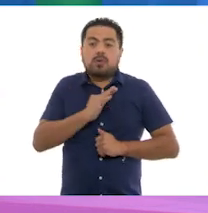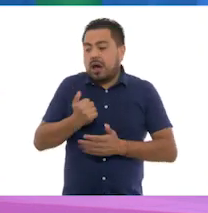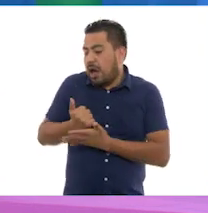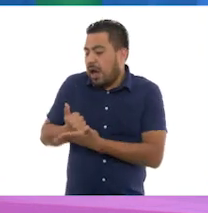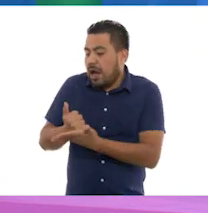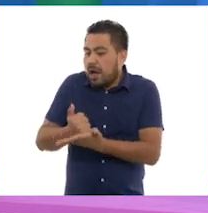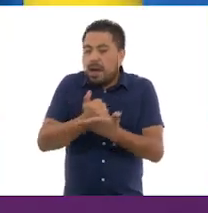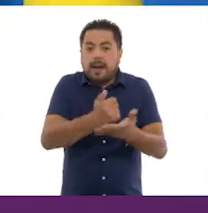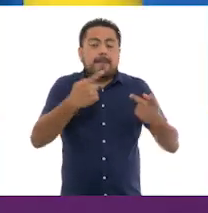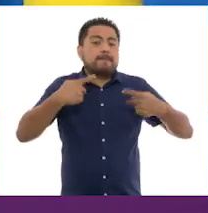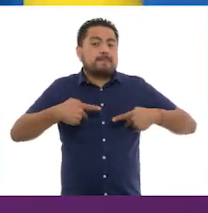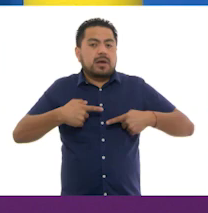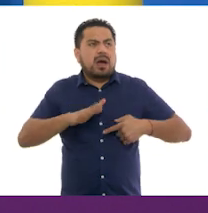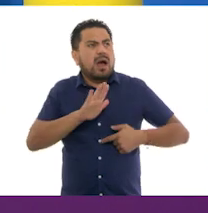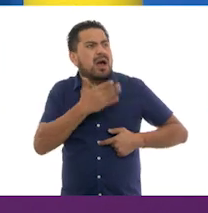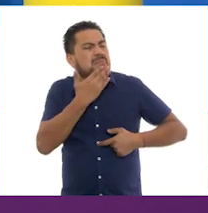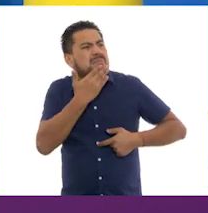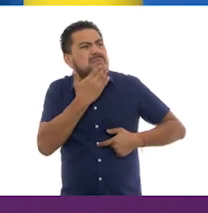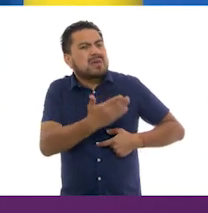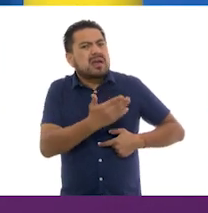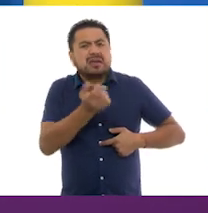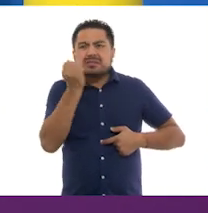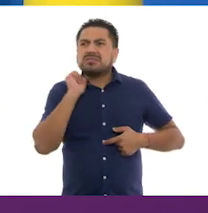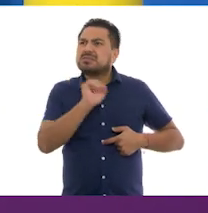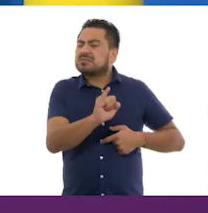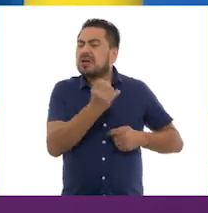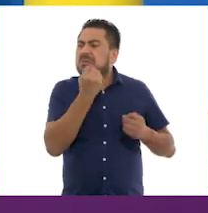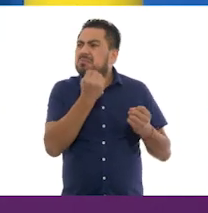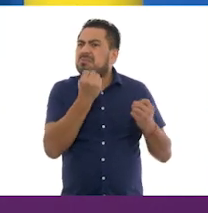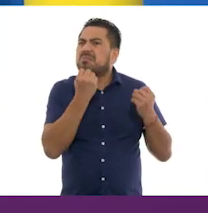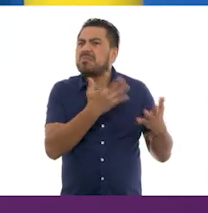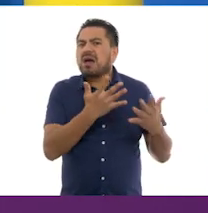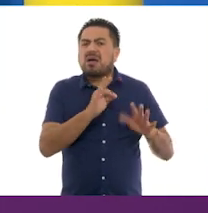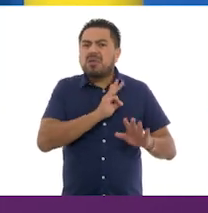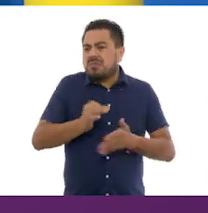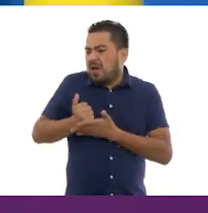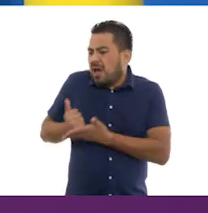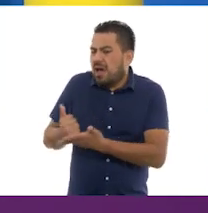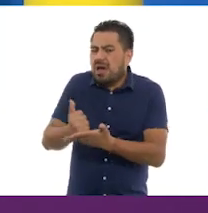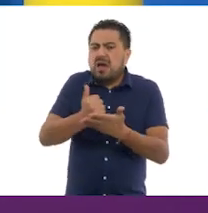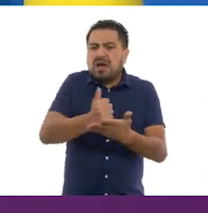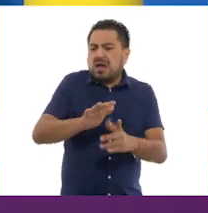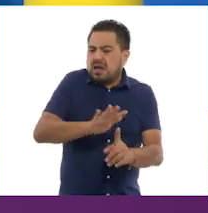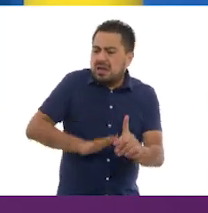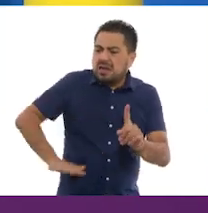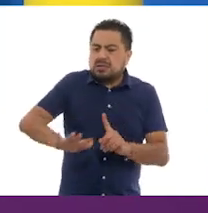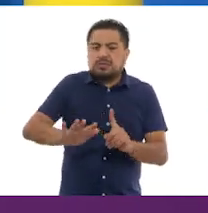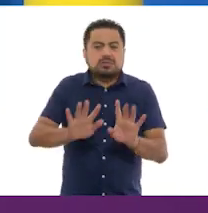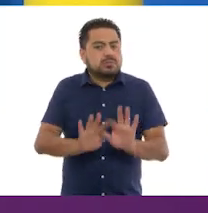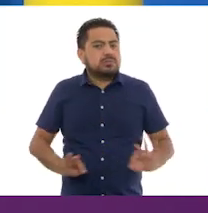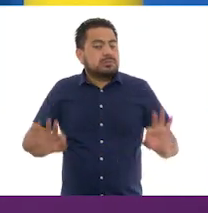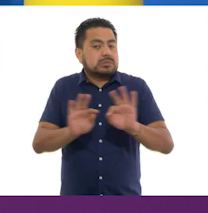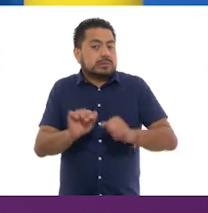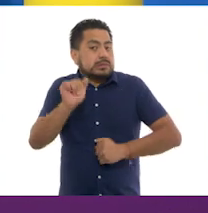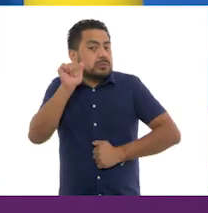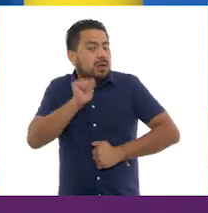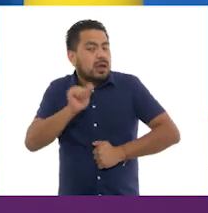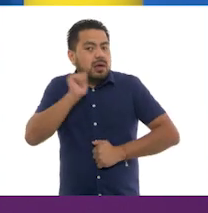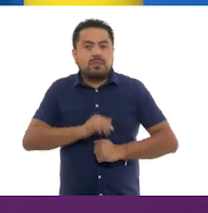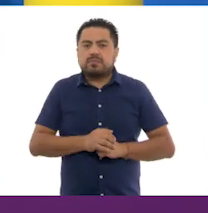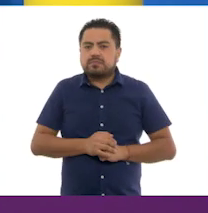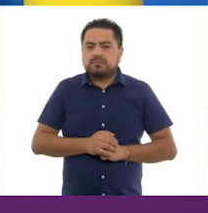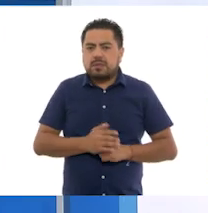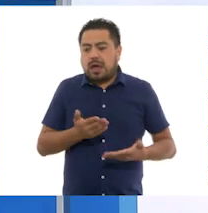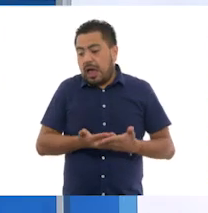personas. Muy bien, Juan Carlos, sí. Qué padre, ayudar a los demás siempre es muy importante.